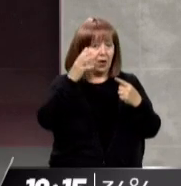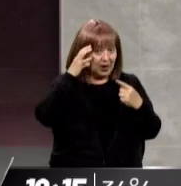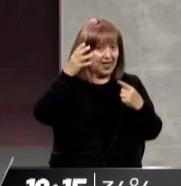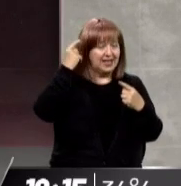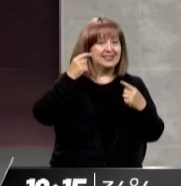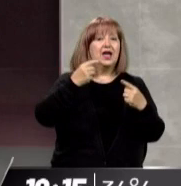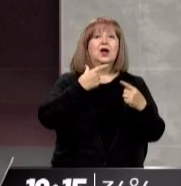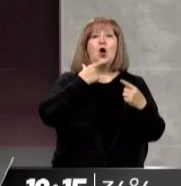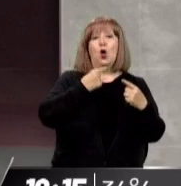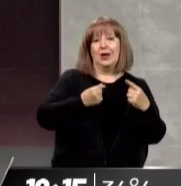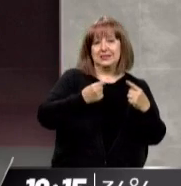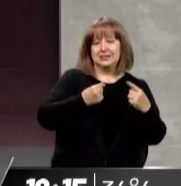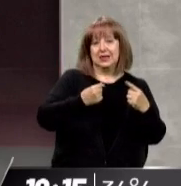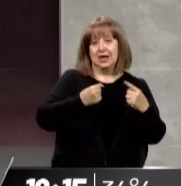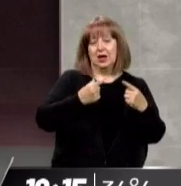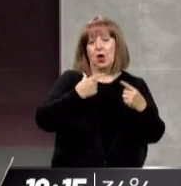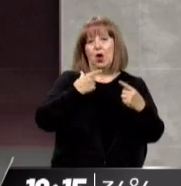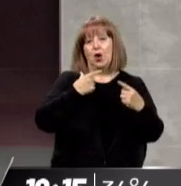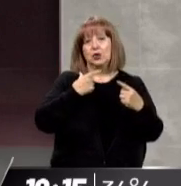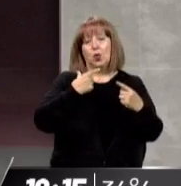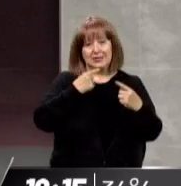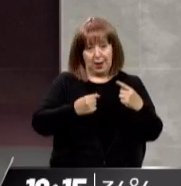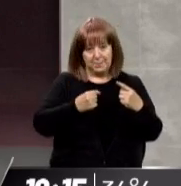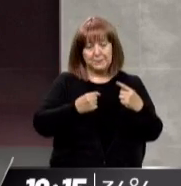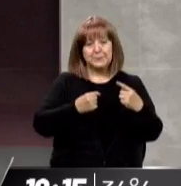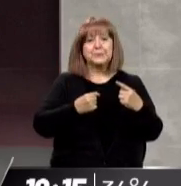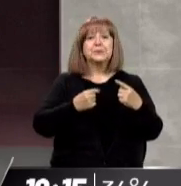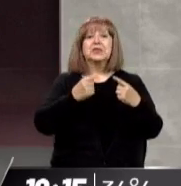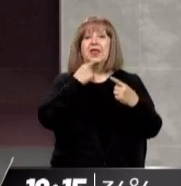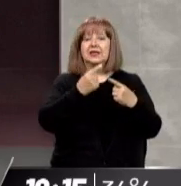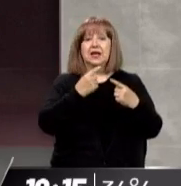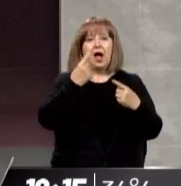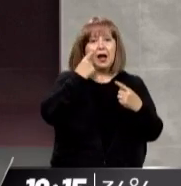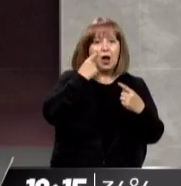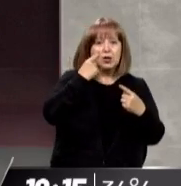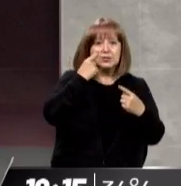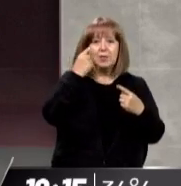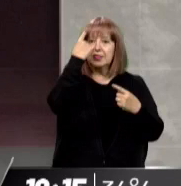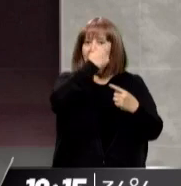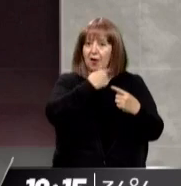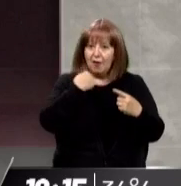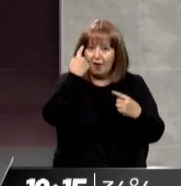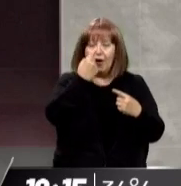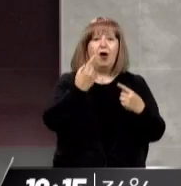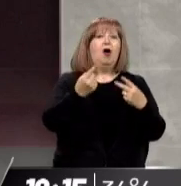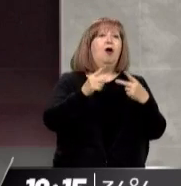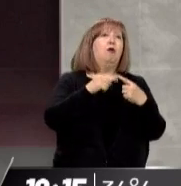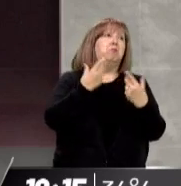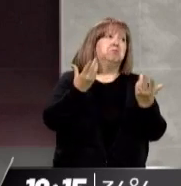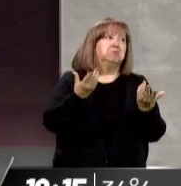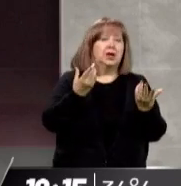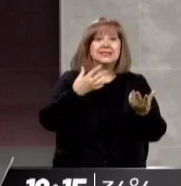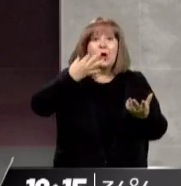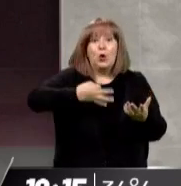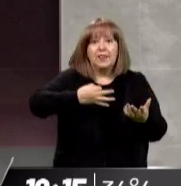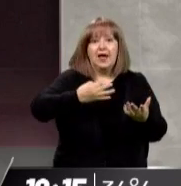en... Con WhatsApp. La familia lo hizo ese Claro, día, y te da opciones, o el reconocimiento facial, te da opciones de tener quizás